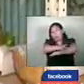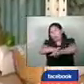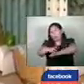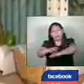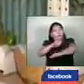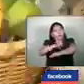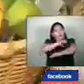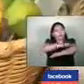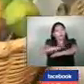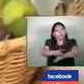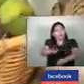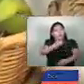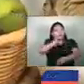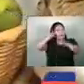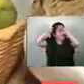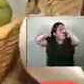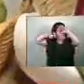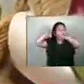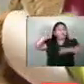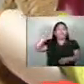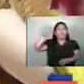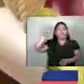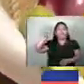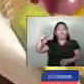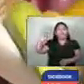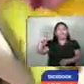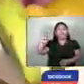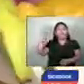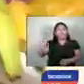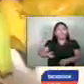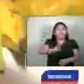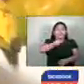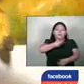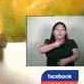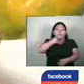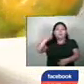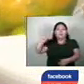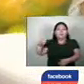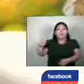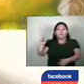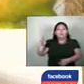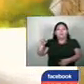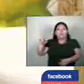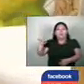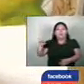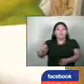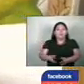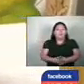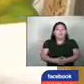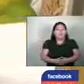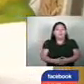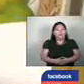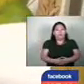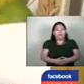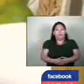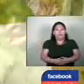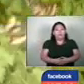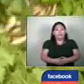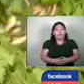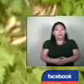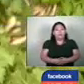zona. Con imágenes de Ángel Flores, Julio Guevara, Hechos del Agro.